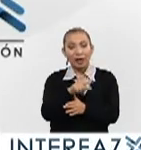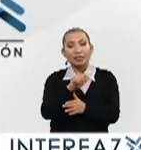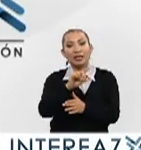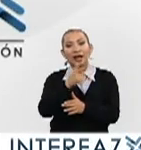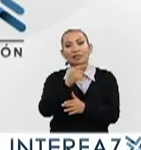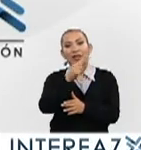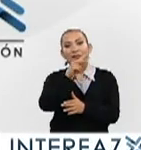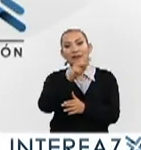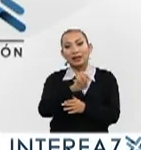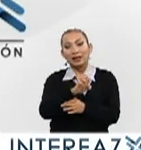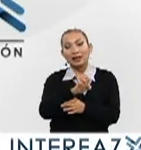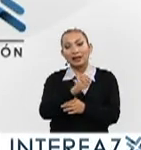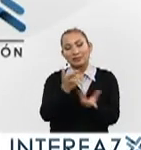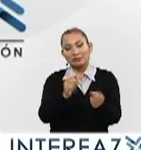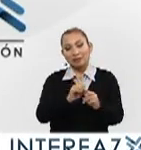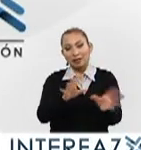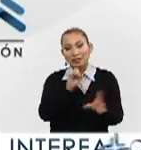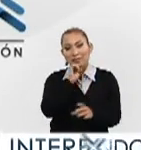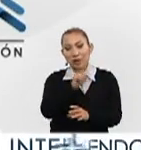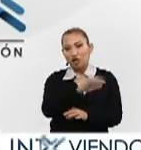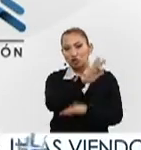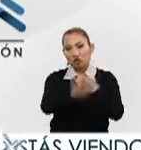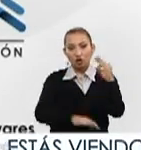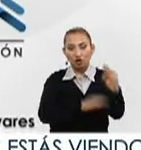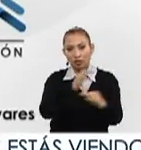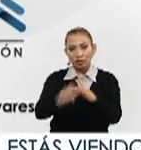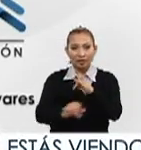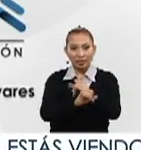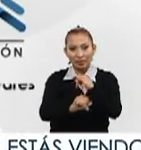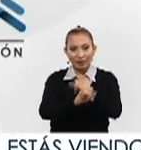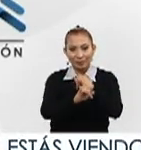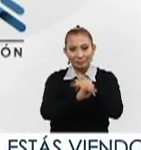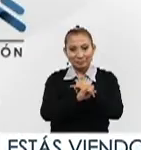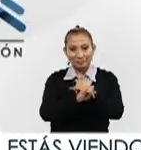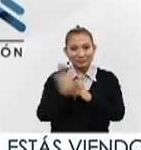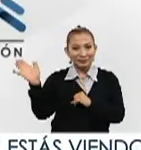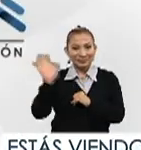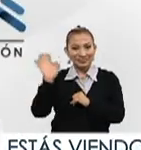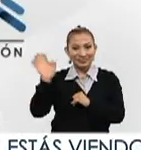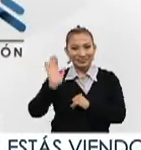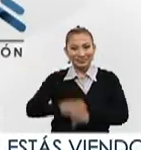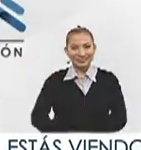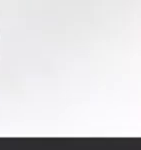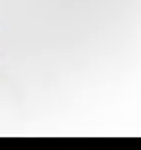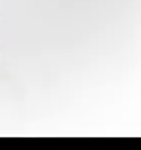por Televisión Educativa y por supuesto por todos nuestros canales de redes sociales. Chao.